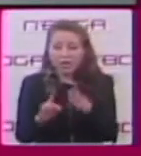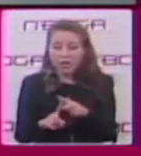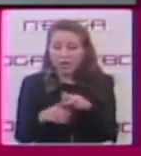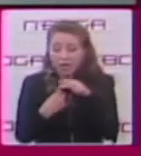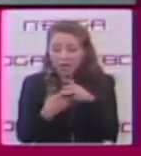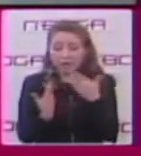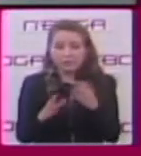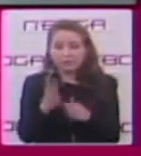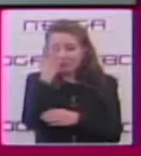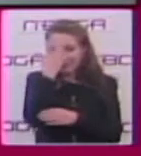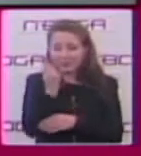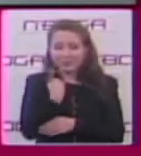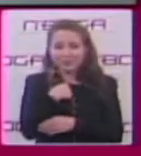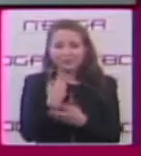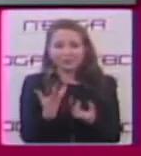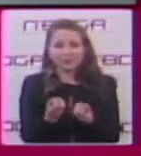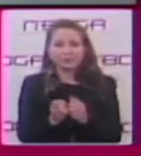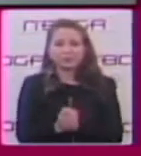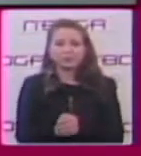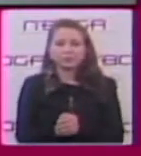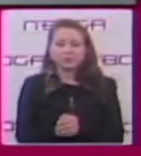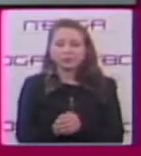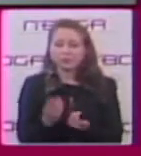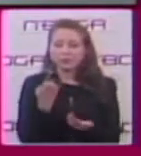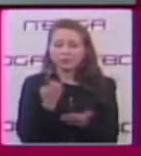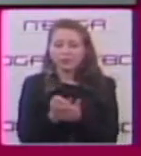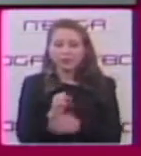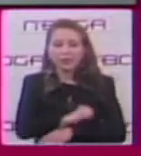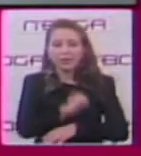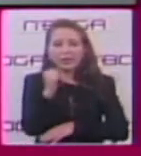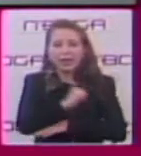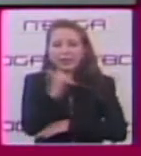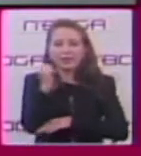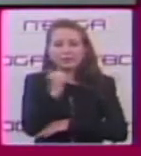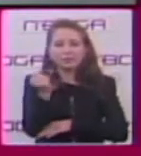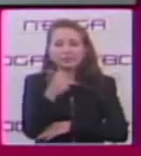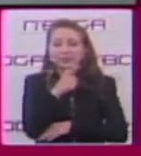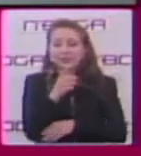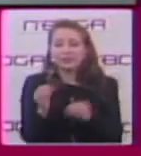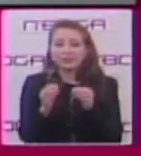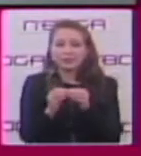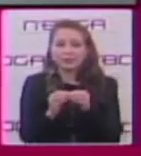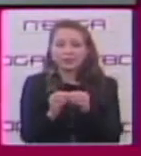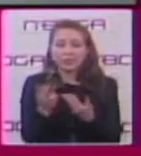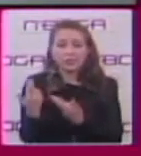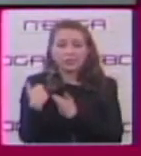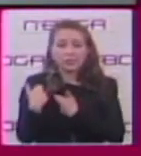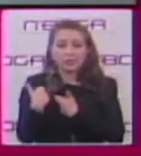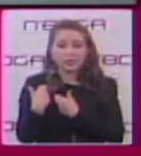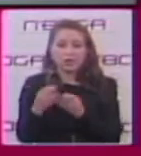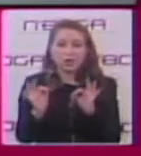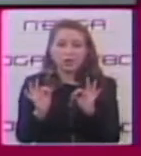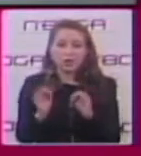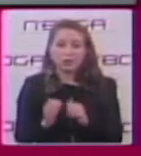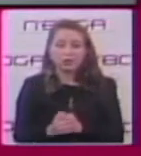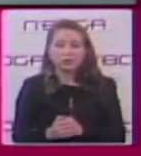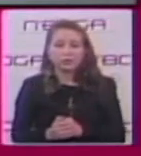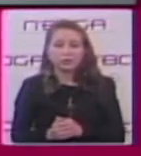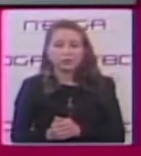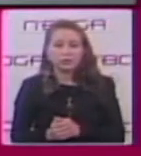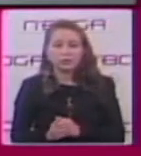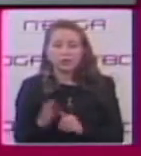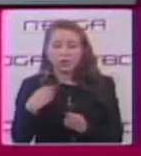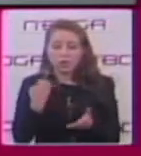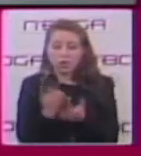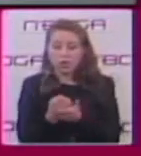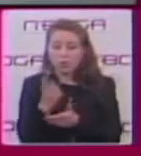adjudicar, porque queremos que sea una opción de franquicia ganar-ganar, donde quien asuma o adopte